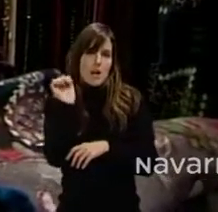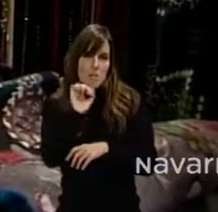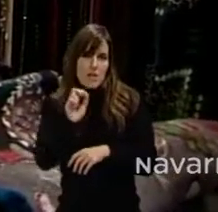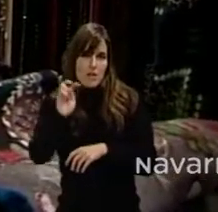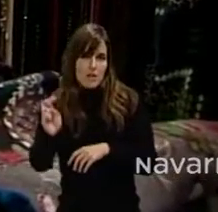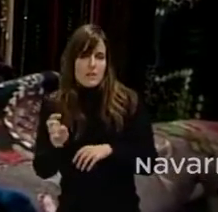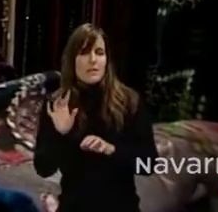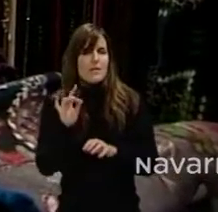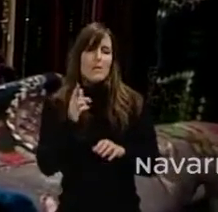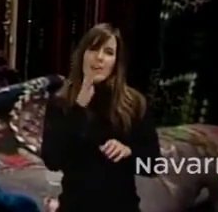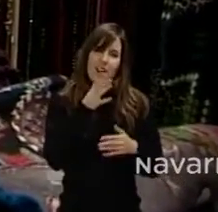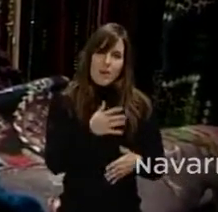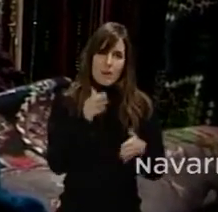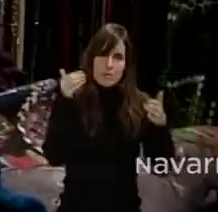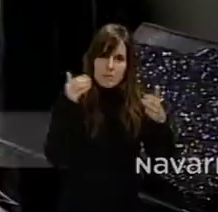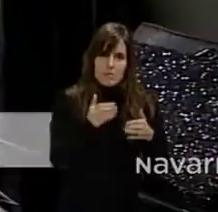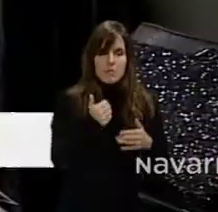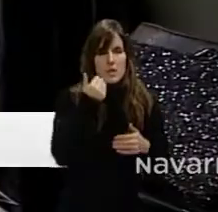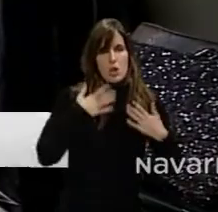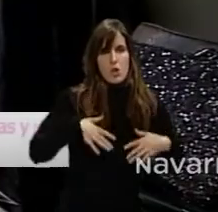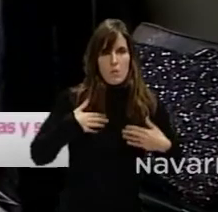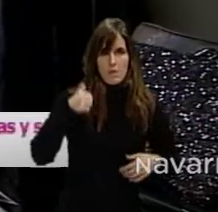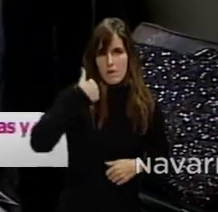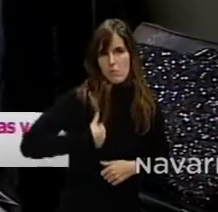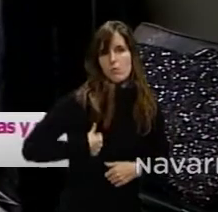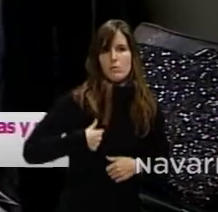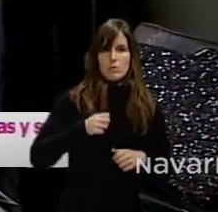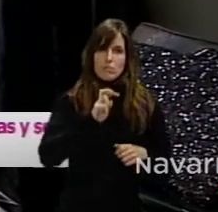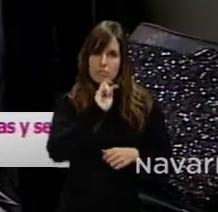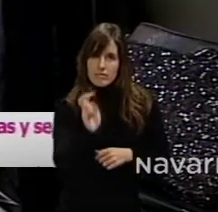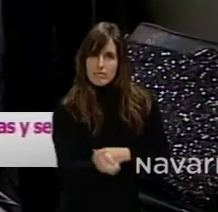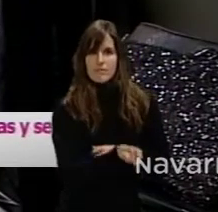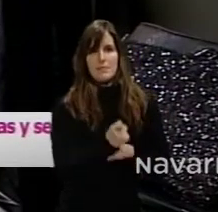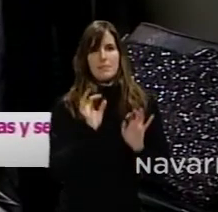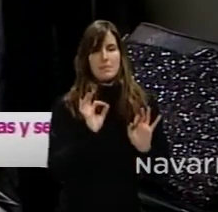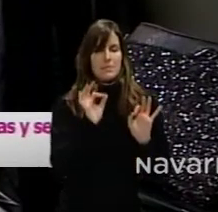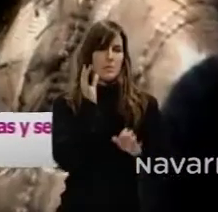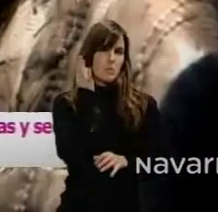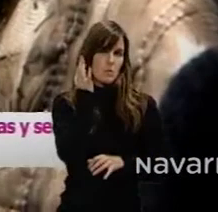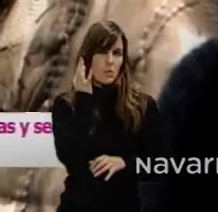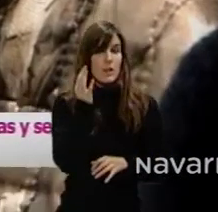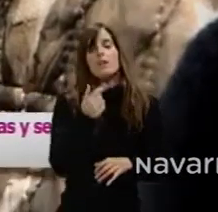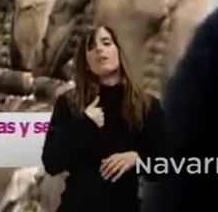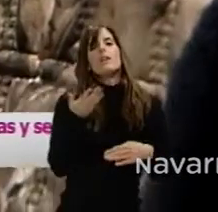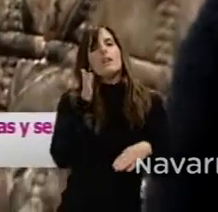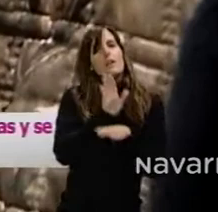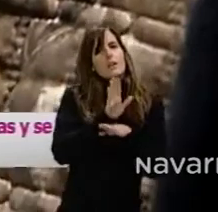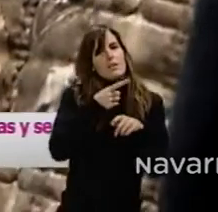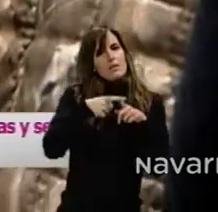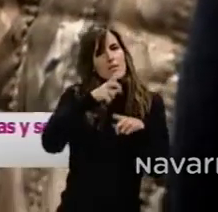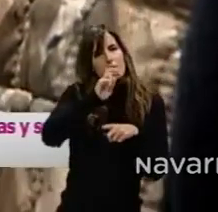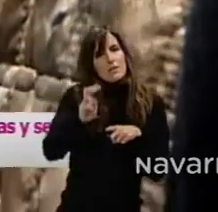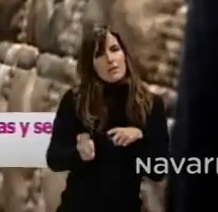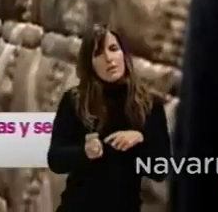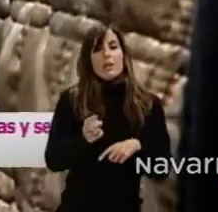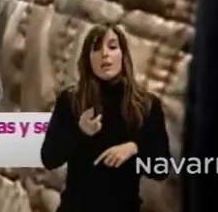volcado más con lo que es ropa, bolsas, ese tipo de artículos. Bueno, lo que podemos ofrecer es lo que te he dicho, casi